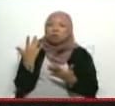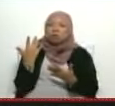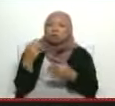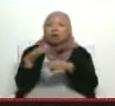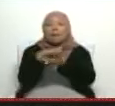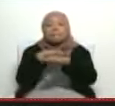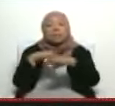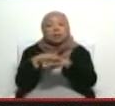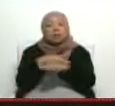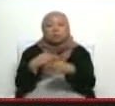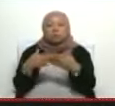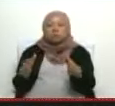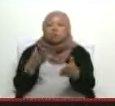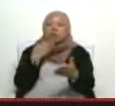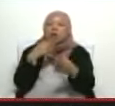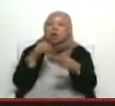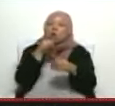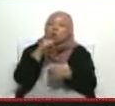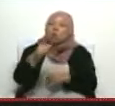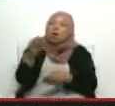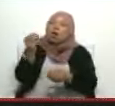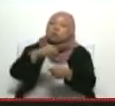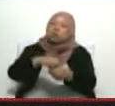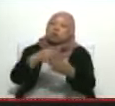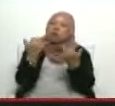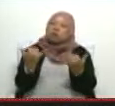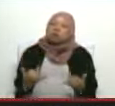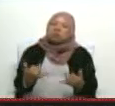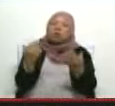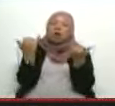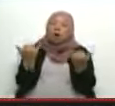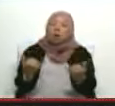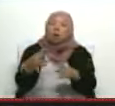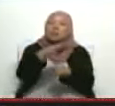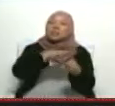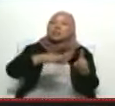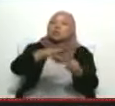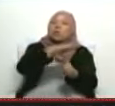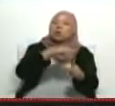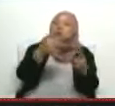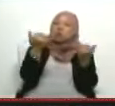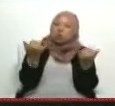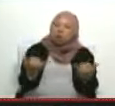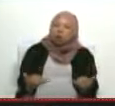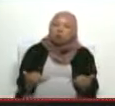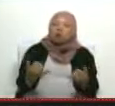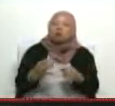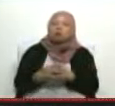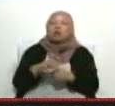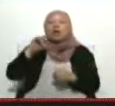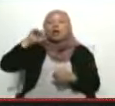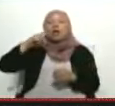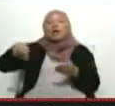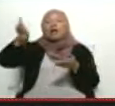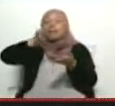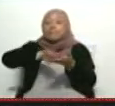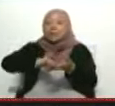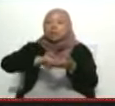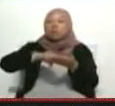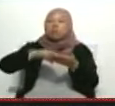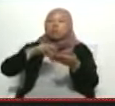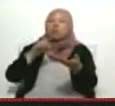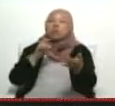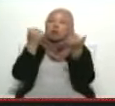Ministerio Público hace estos anuncios, incluyendo lo más reciente que ha ocurrido. Repito, que fue